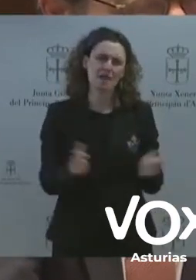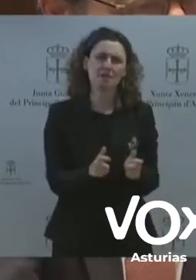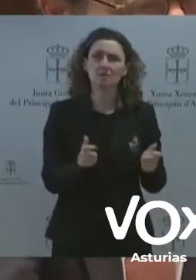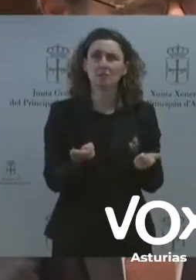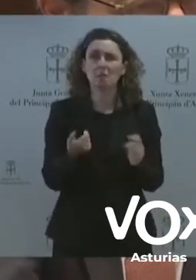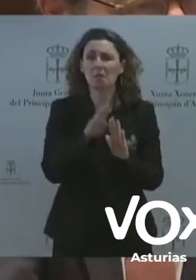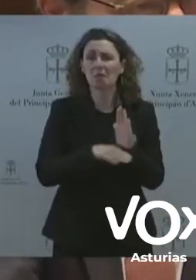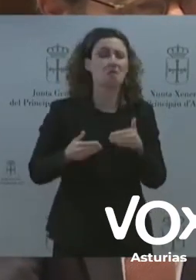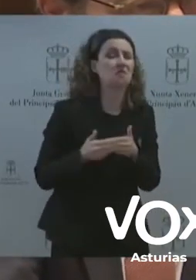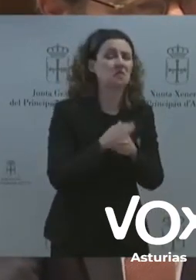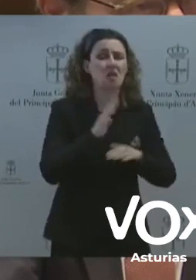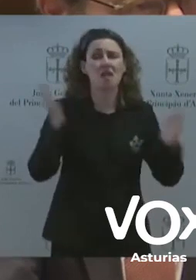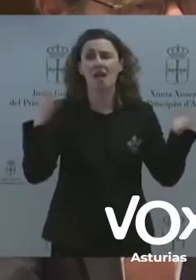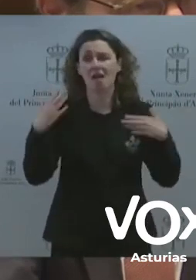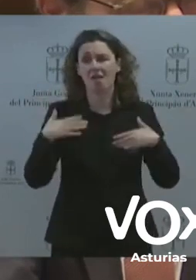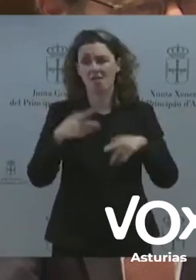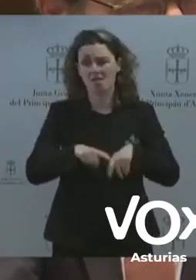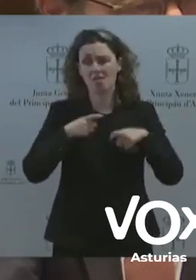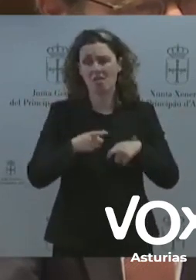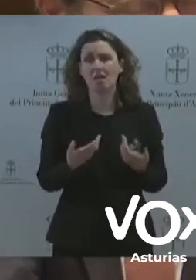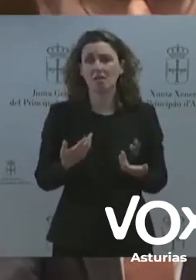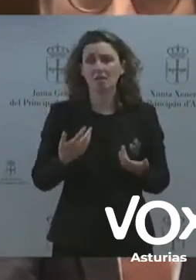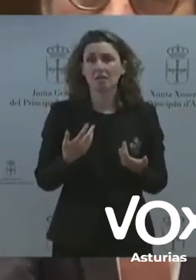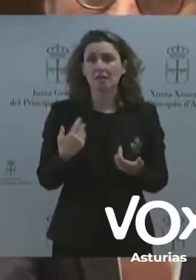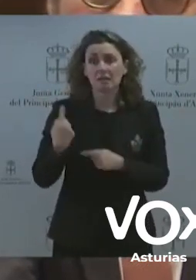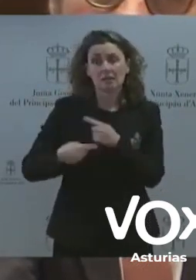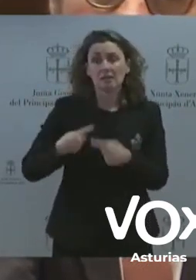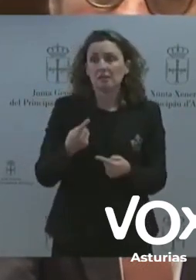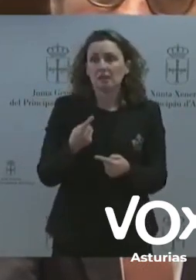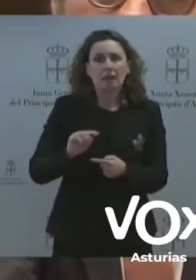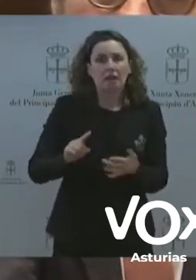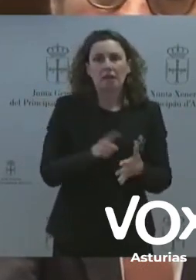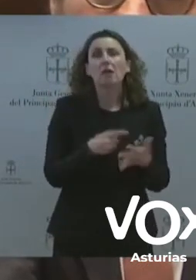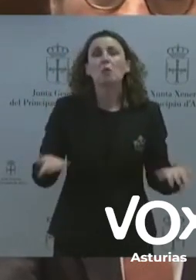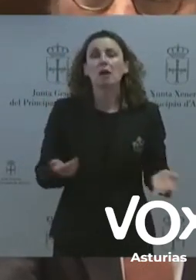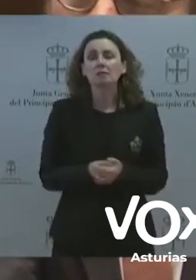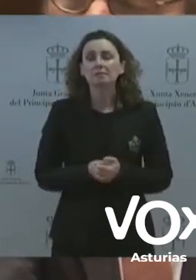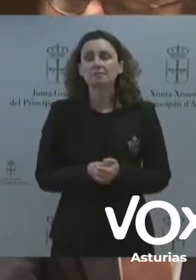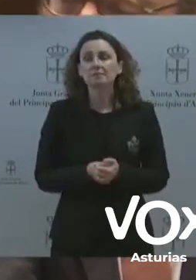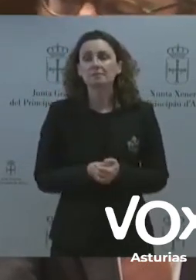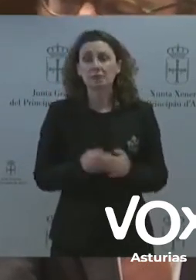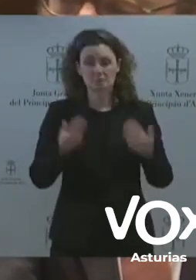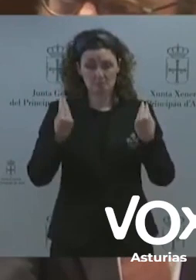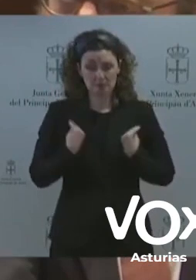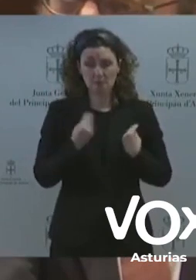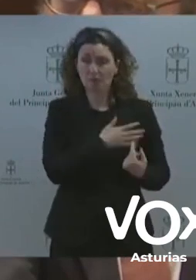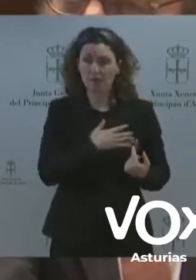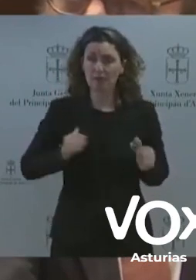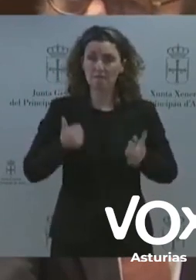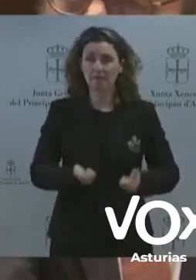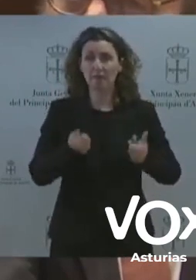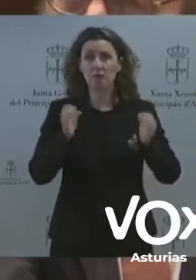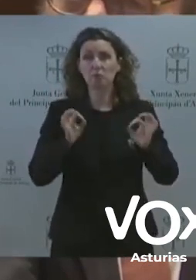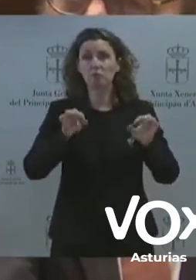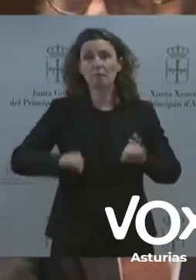tradicionales. Quinta promesa incumplida. Solución a las comunicaciones. Prometió la puesta en marcha de la variante de Pajares y alta velocidad. En esto, ¿qué